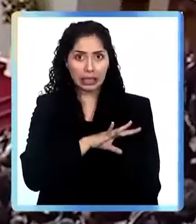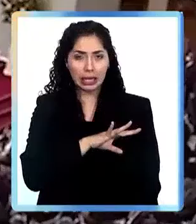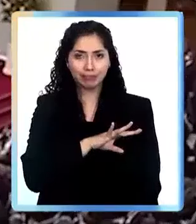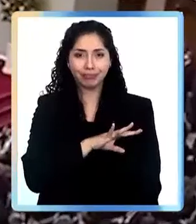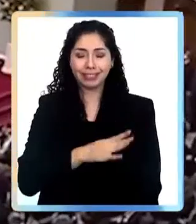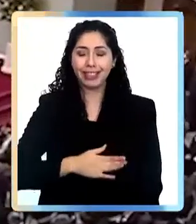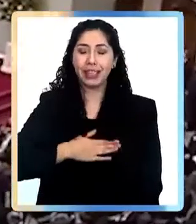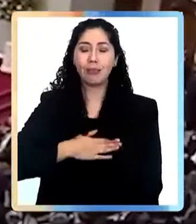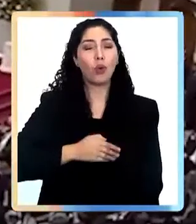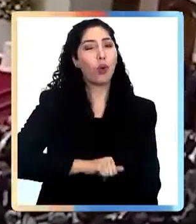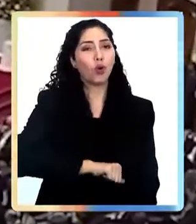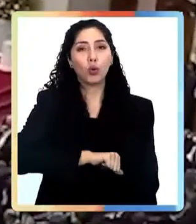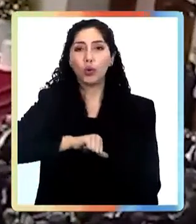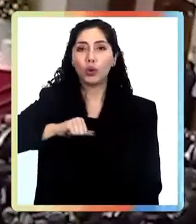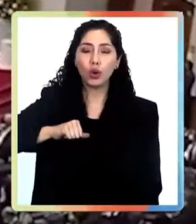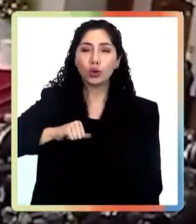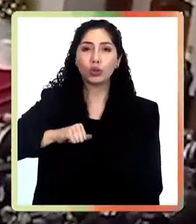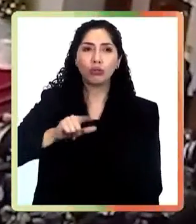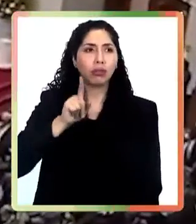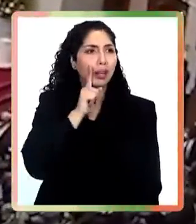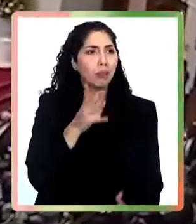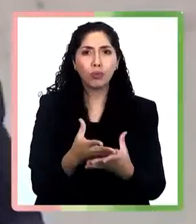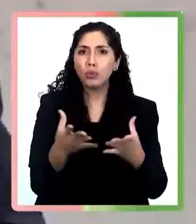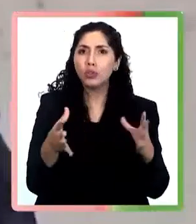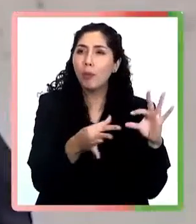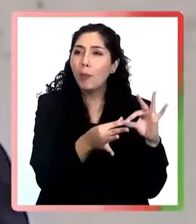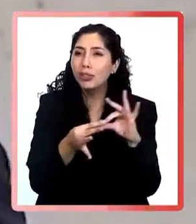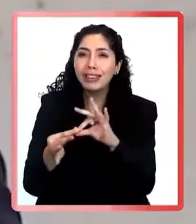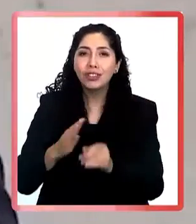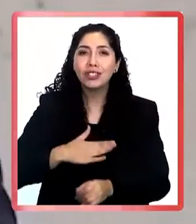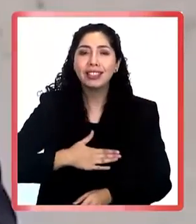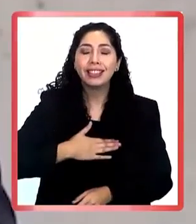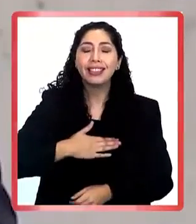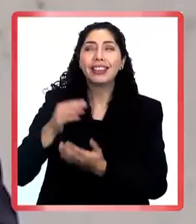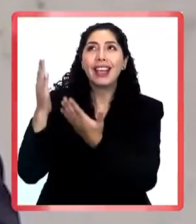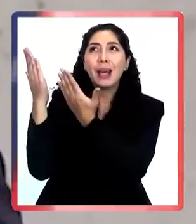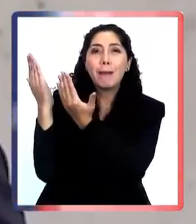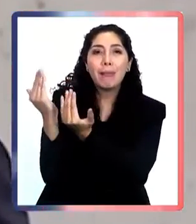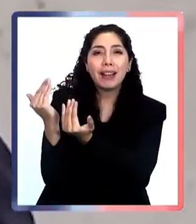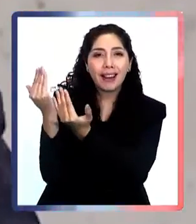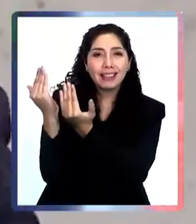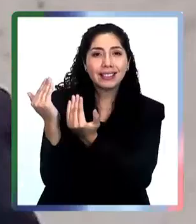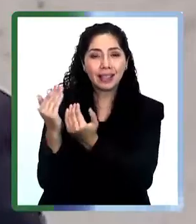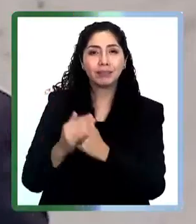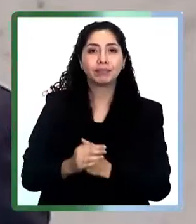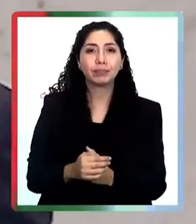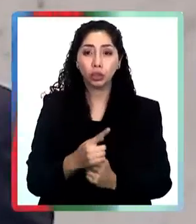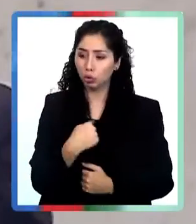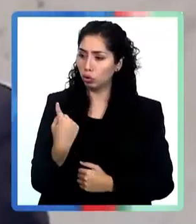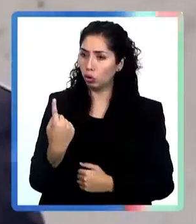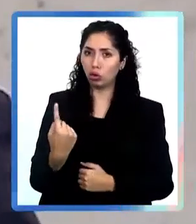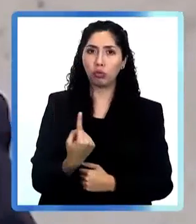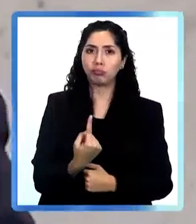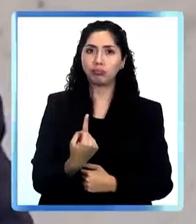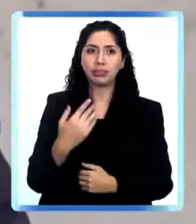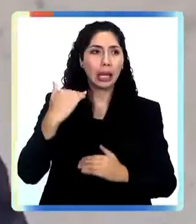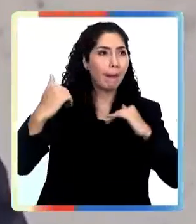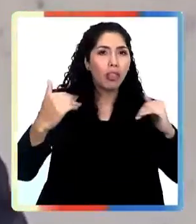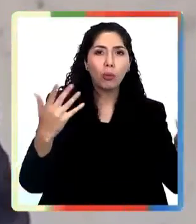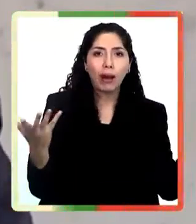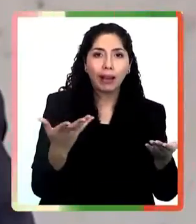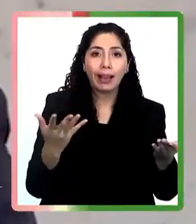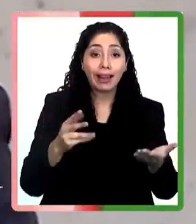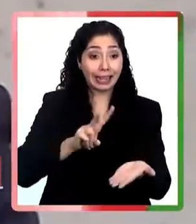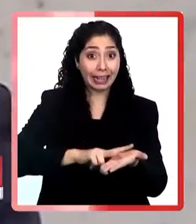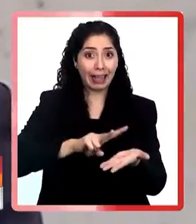orgullosos de las cuales tenemos tantos motivos para sentir esperanza los que estamos llamados a transformar nuestra